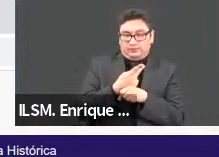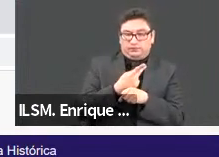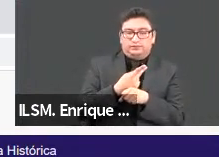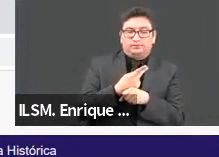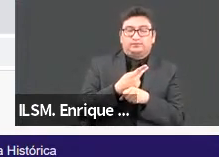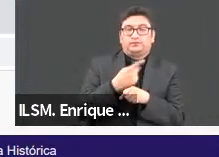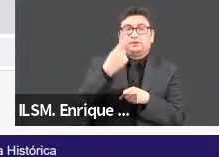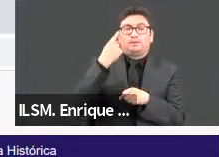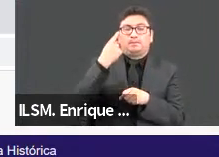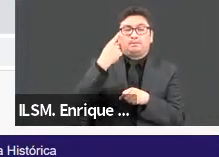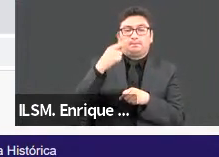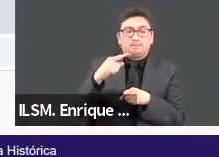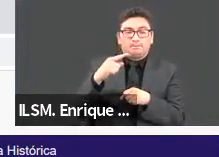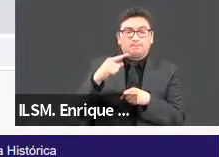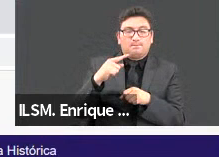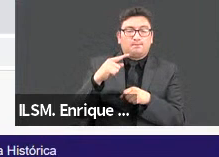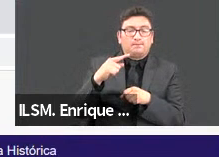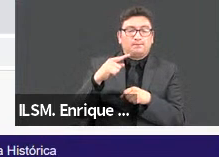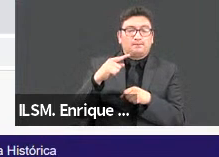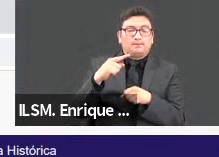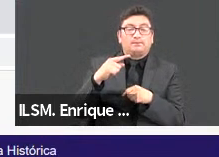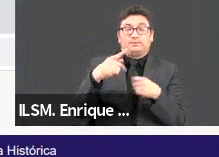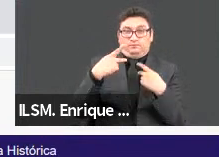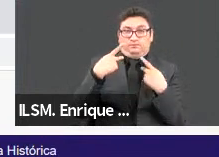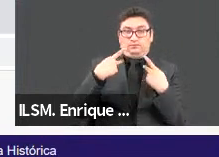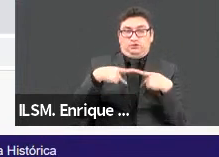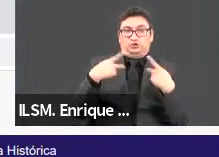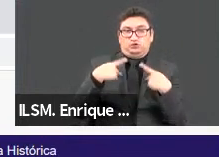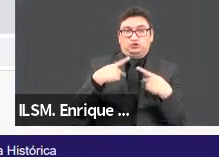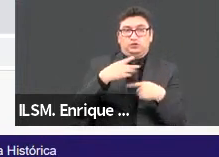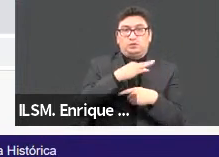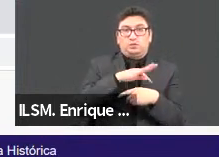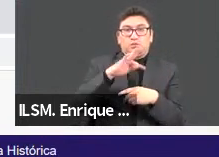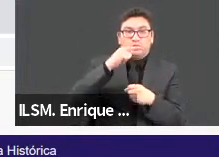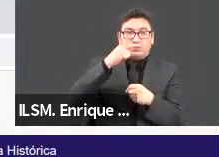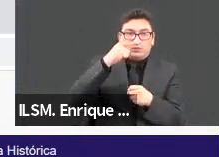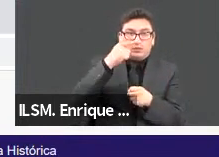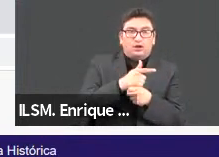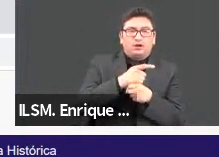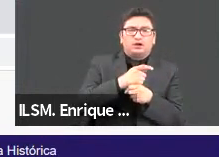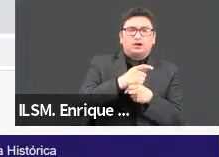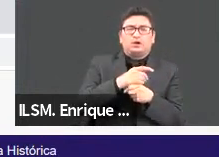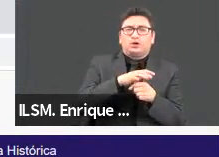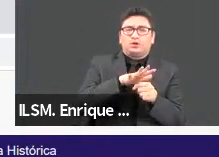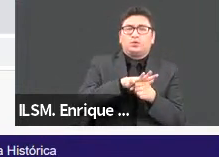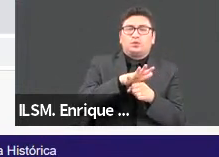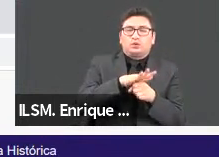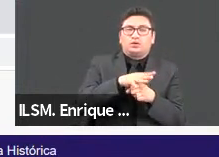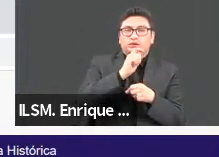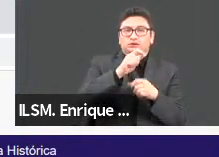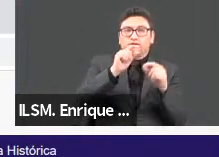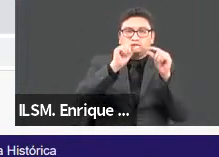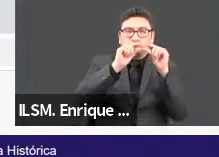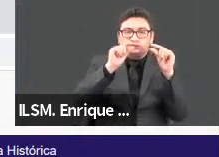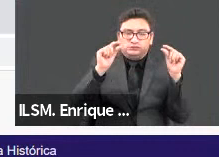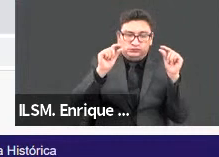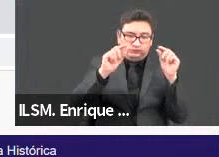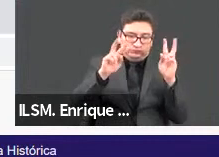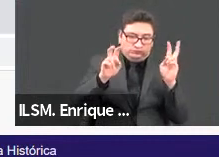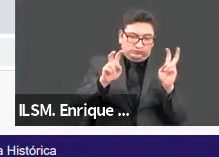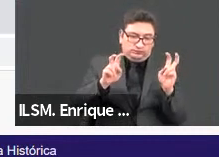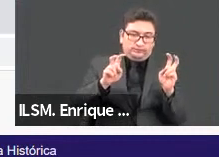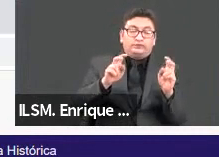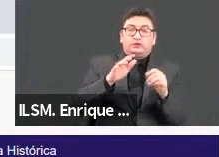para que el usuario pueda identificar, ¿sí?, este criterio, bajo